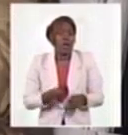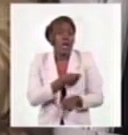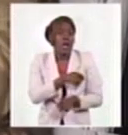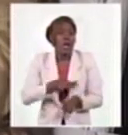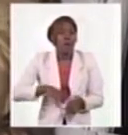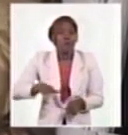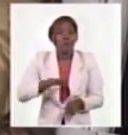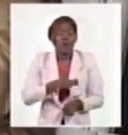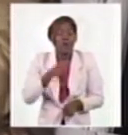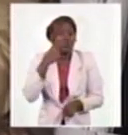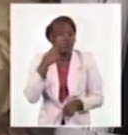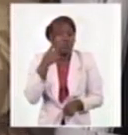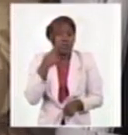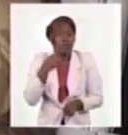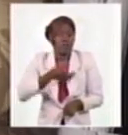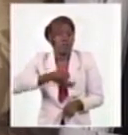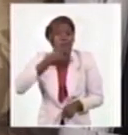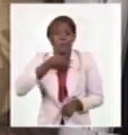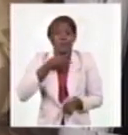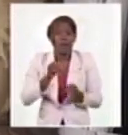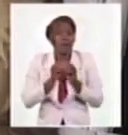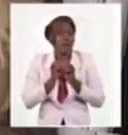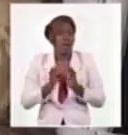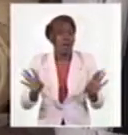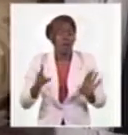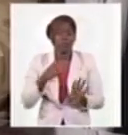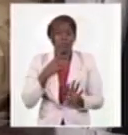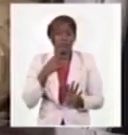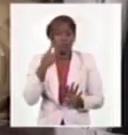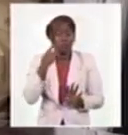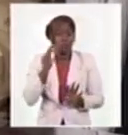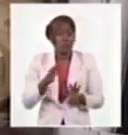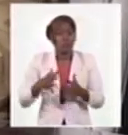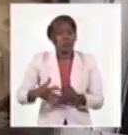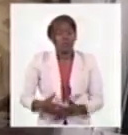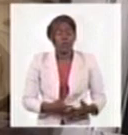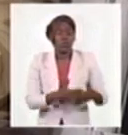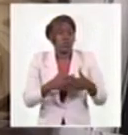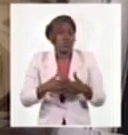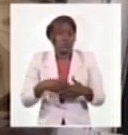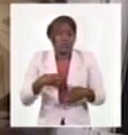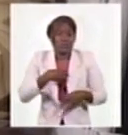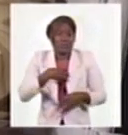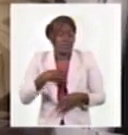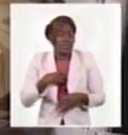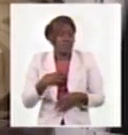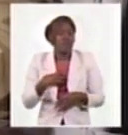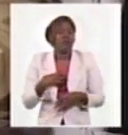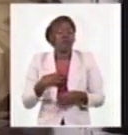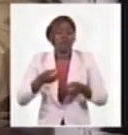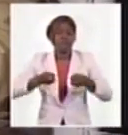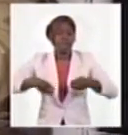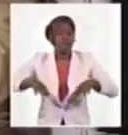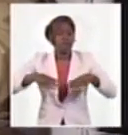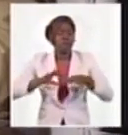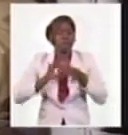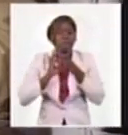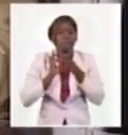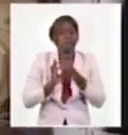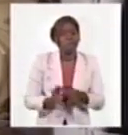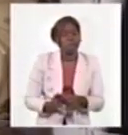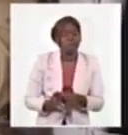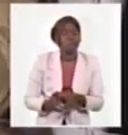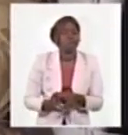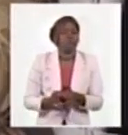aleja más. Es un país que está caracterizado por una crisis múltiple, se pudiera decir, una crisis